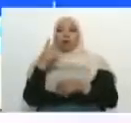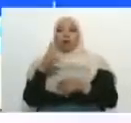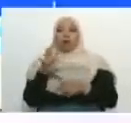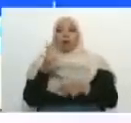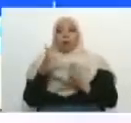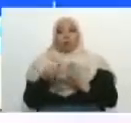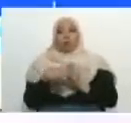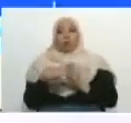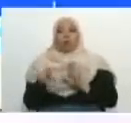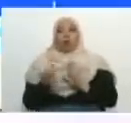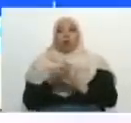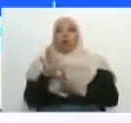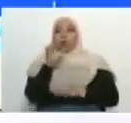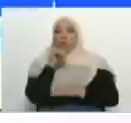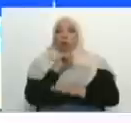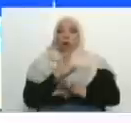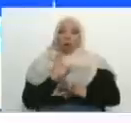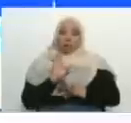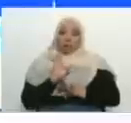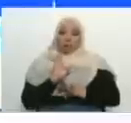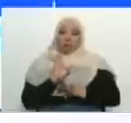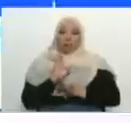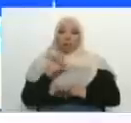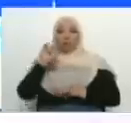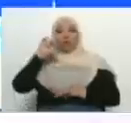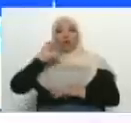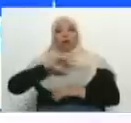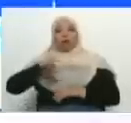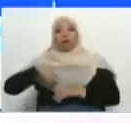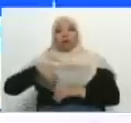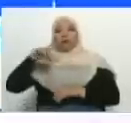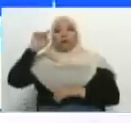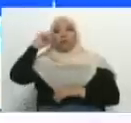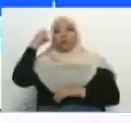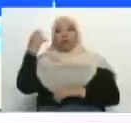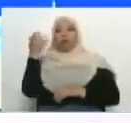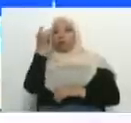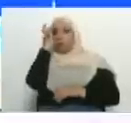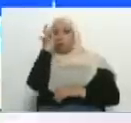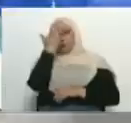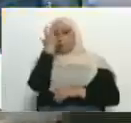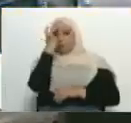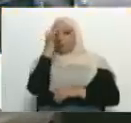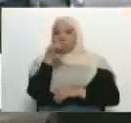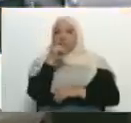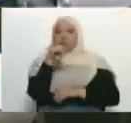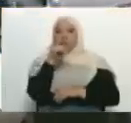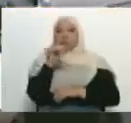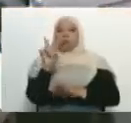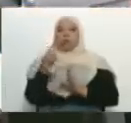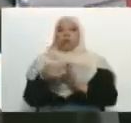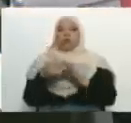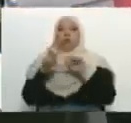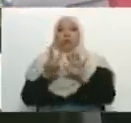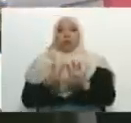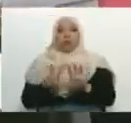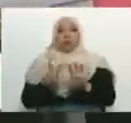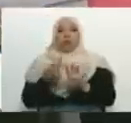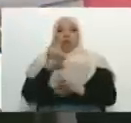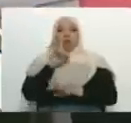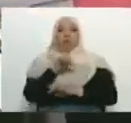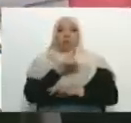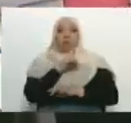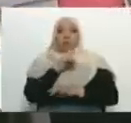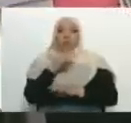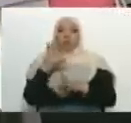apropiación ilegítima. Si ustedes recuerdan, en febrero de 2017, Juan Guaidó nombra